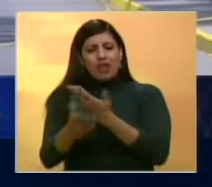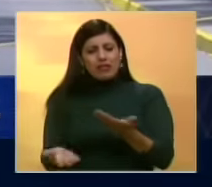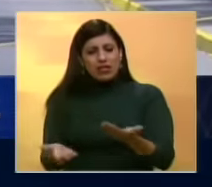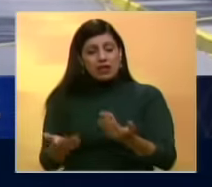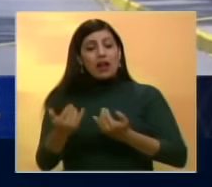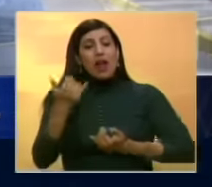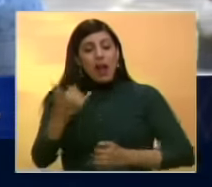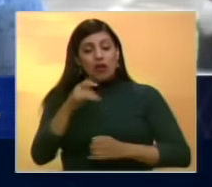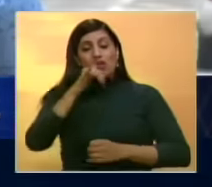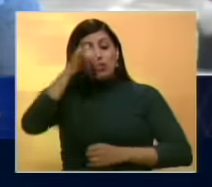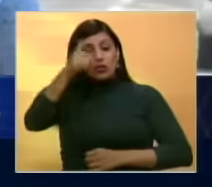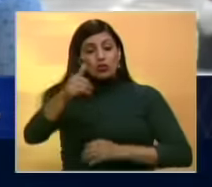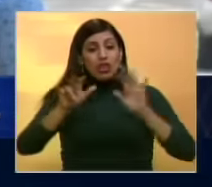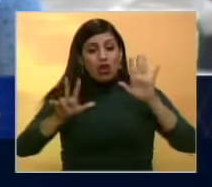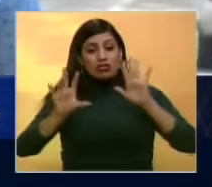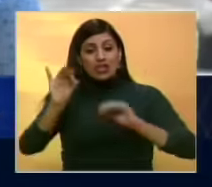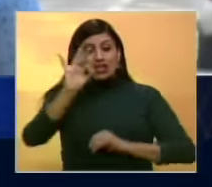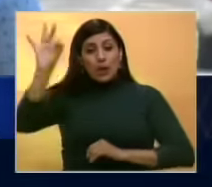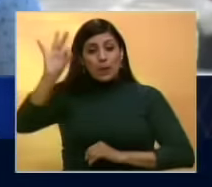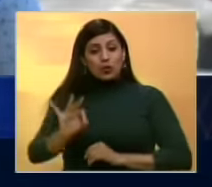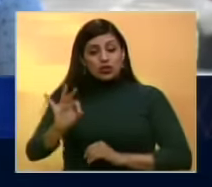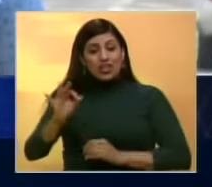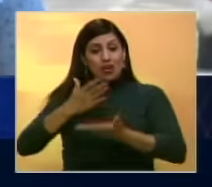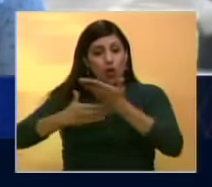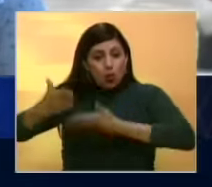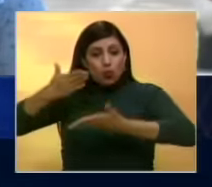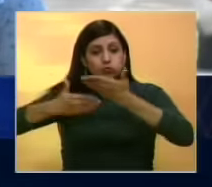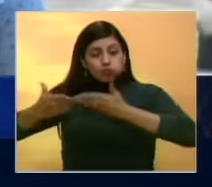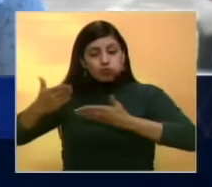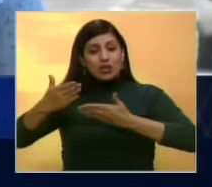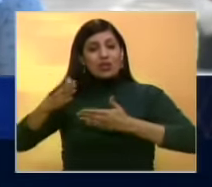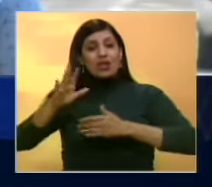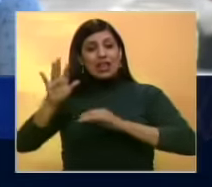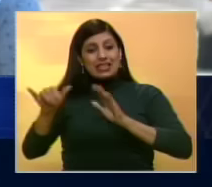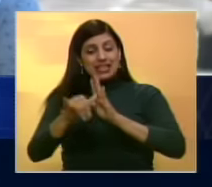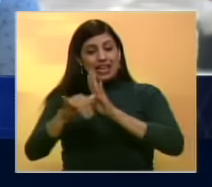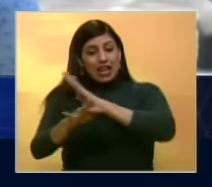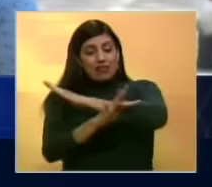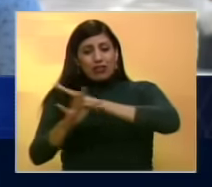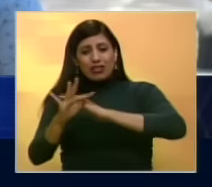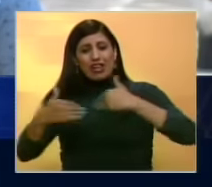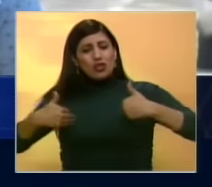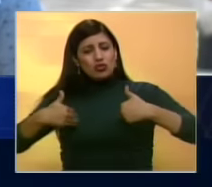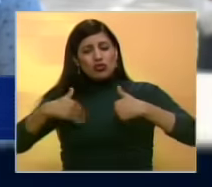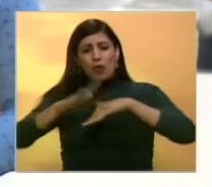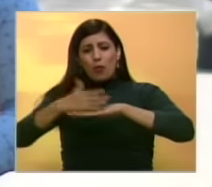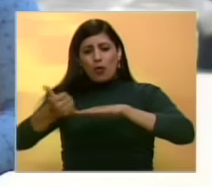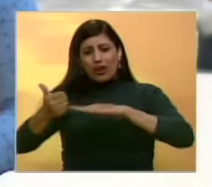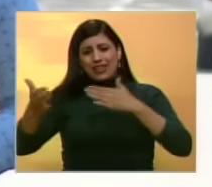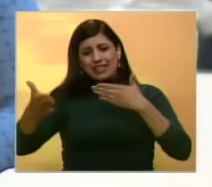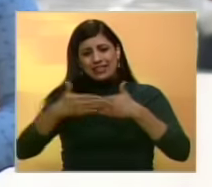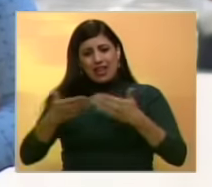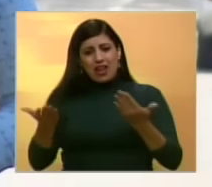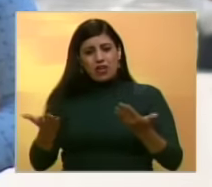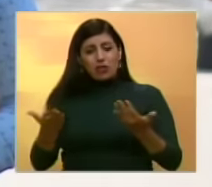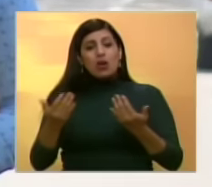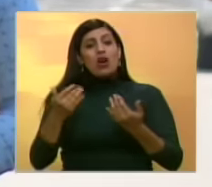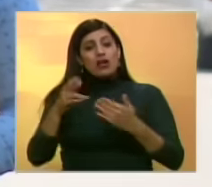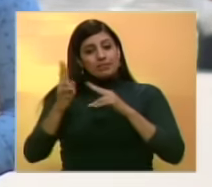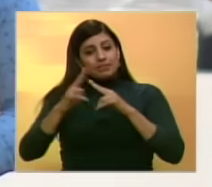operadores aduaneros que el 80% del sector comercial en la línea limítrofe está afectado tras el cierre de la frontera en